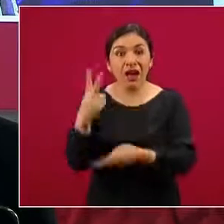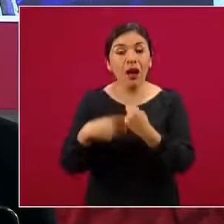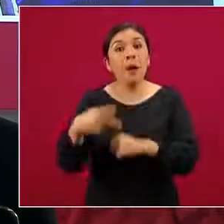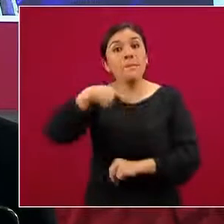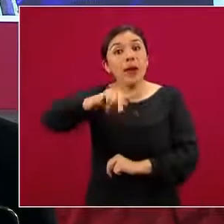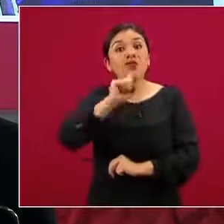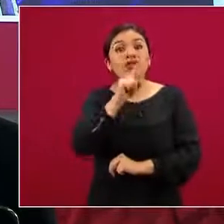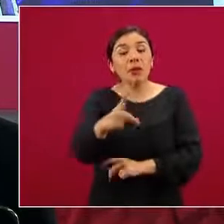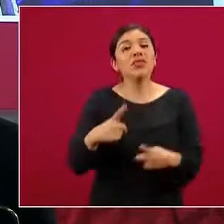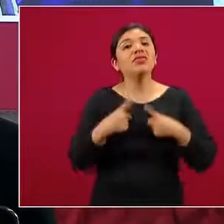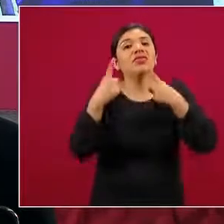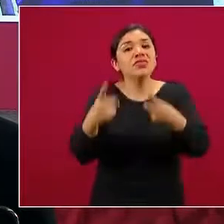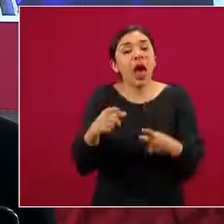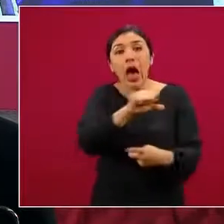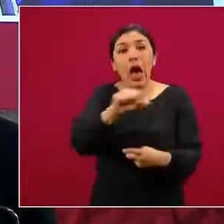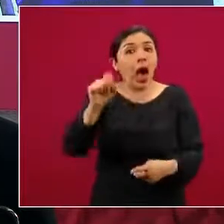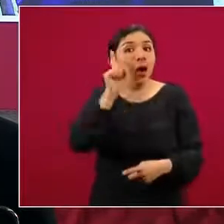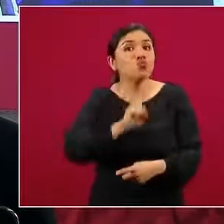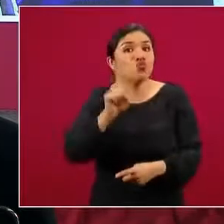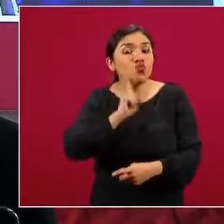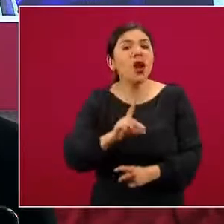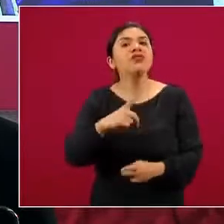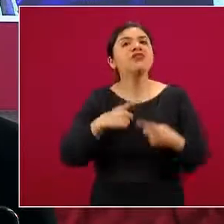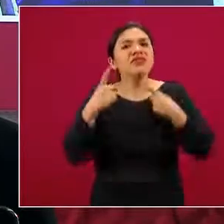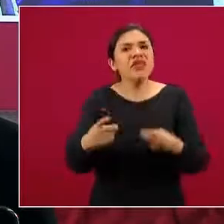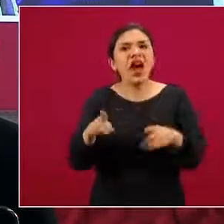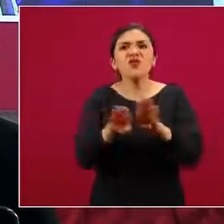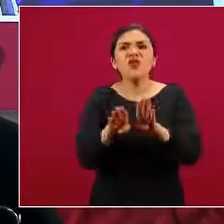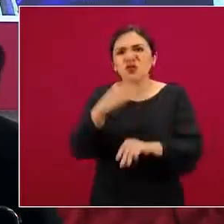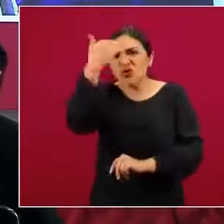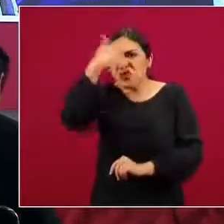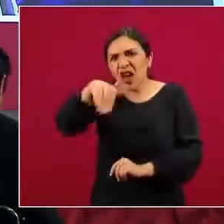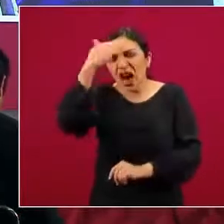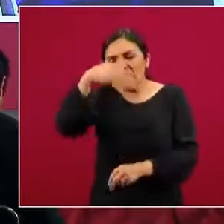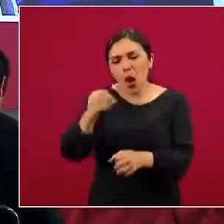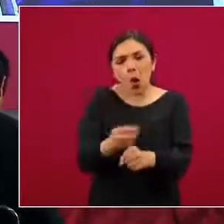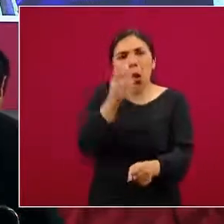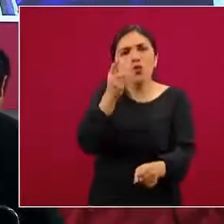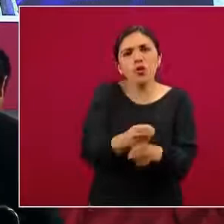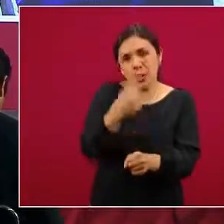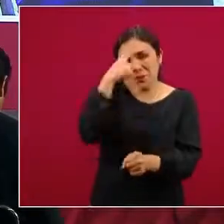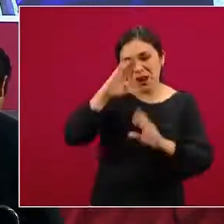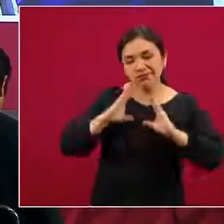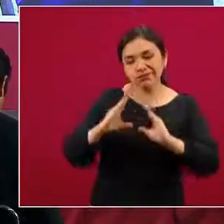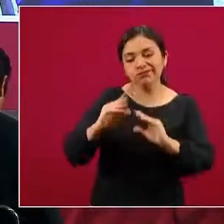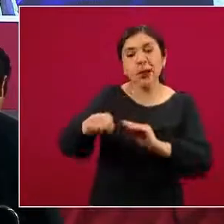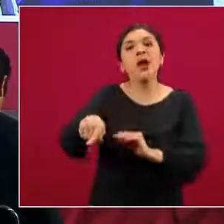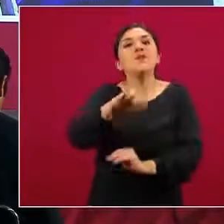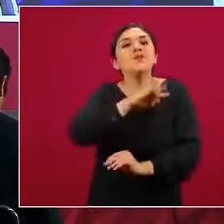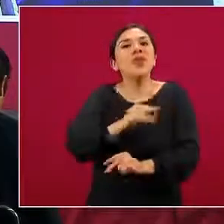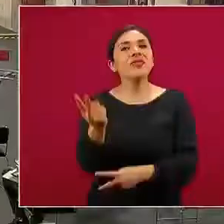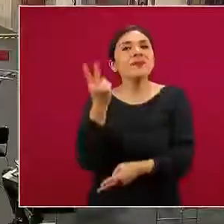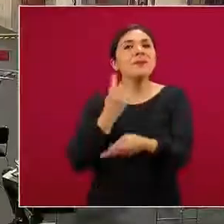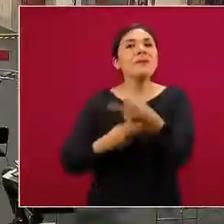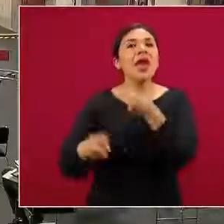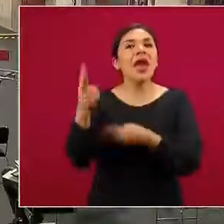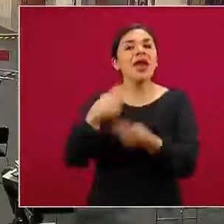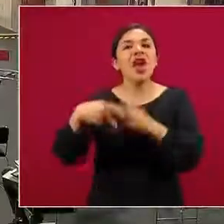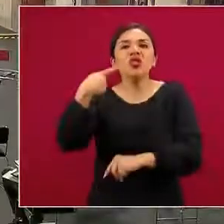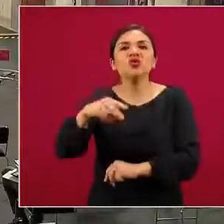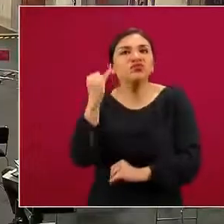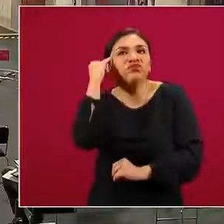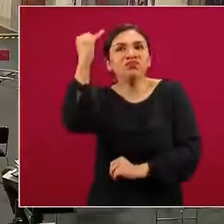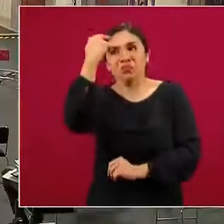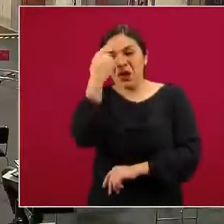les están aportando a las mujeres herramientas y oportunidades para generar sus propios